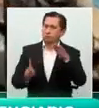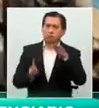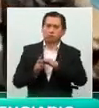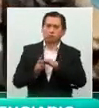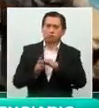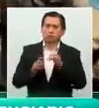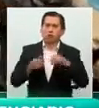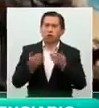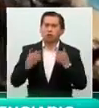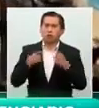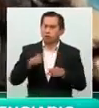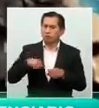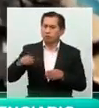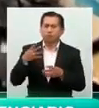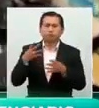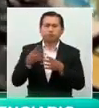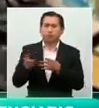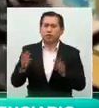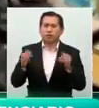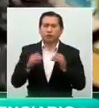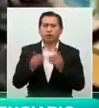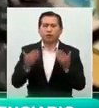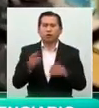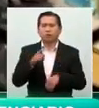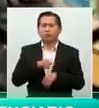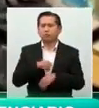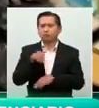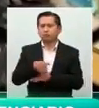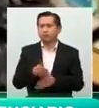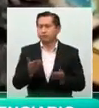la situación que está viviendo el penal de Miraflores a esta hora de la noche?